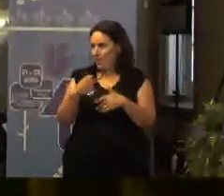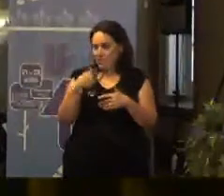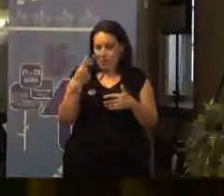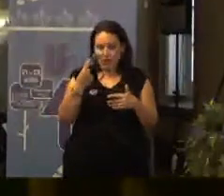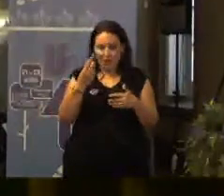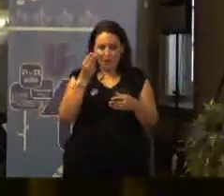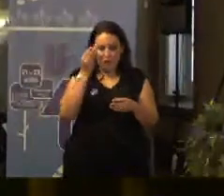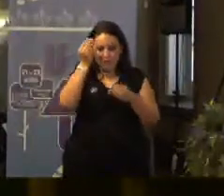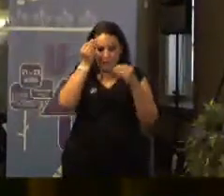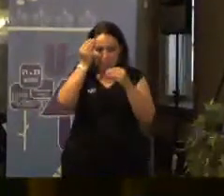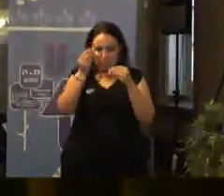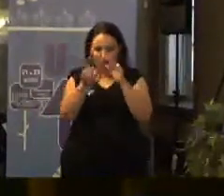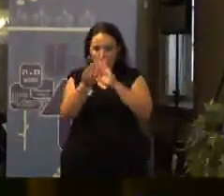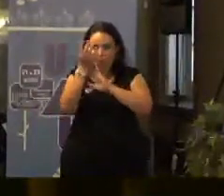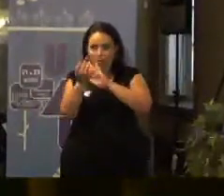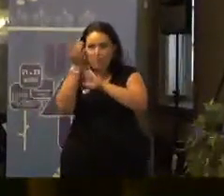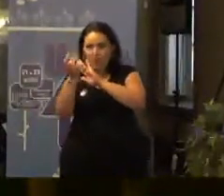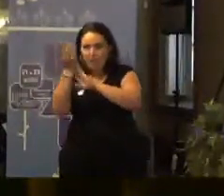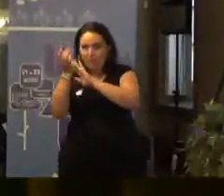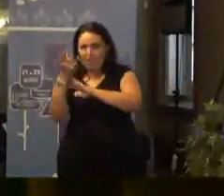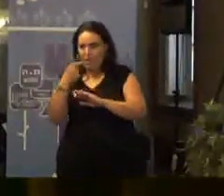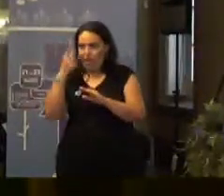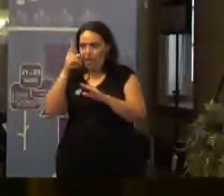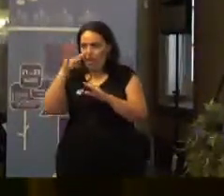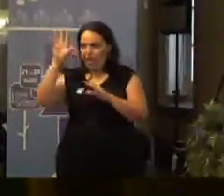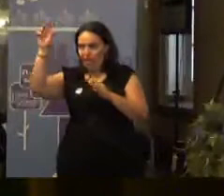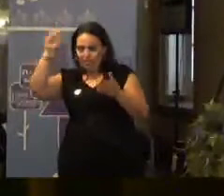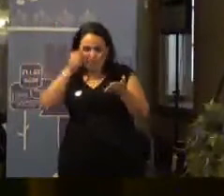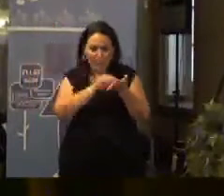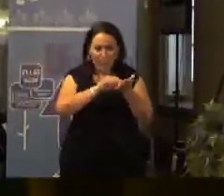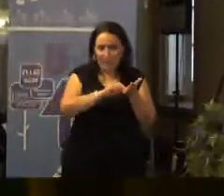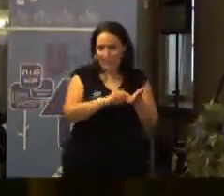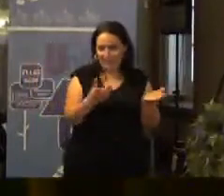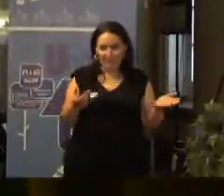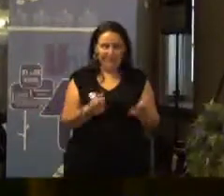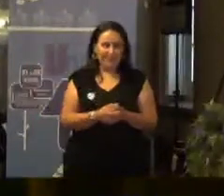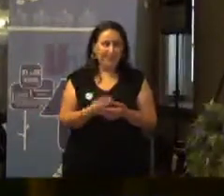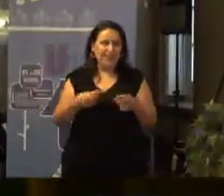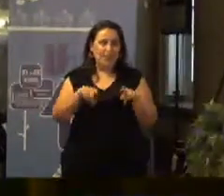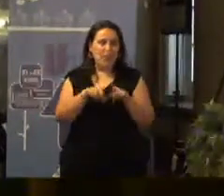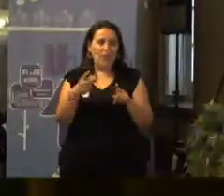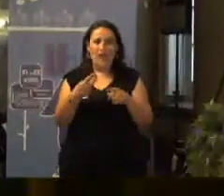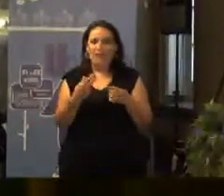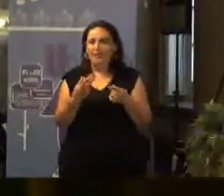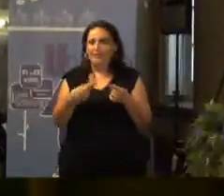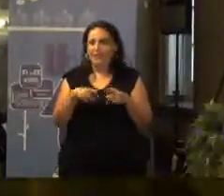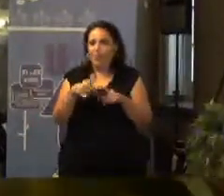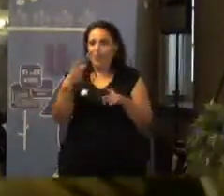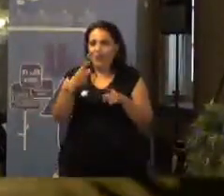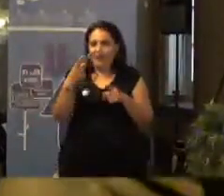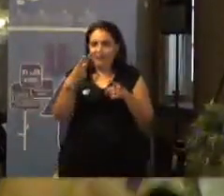pensamento vai producindo depósitos como os níveis dos depósitos arqueolóxicos,